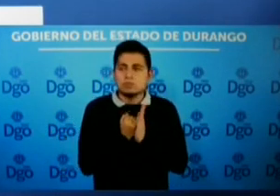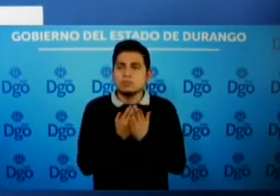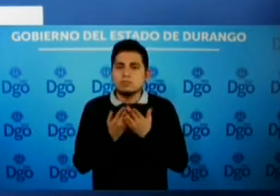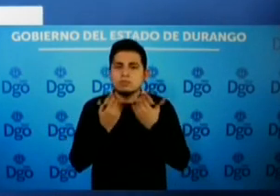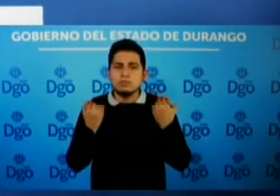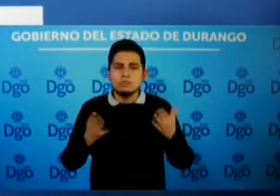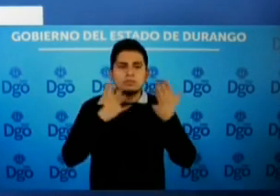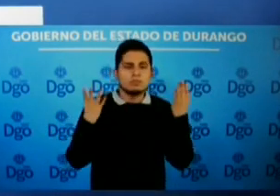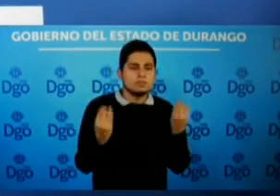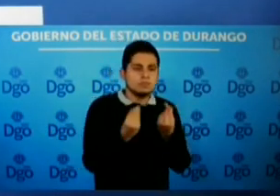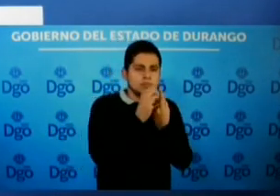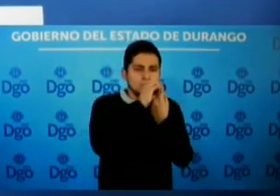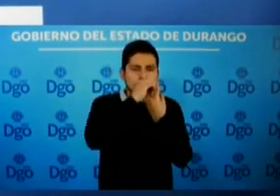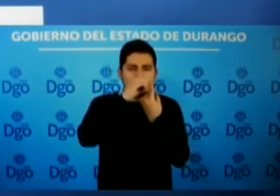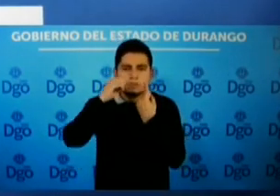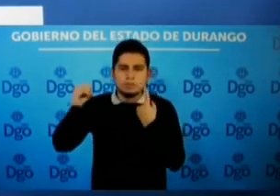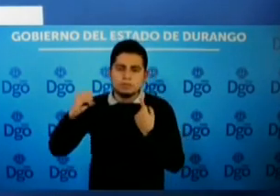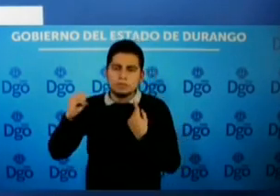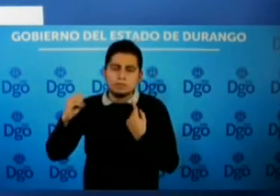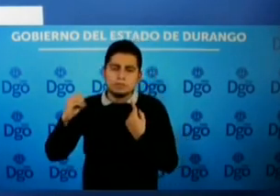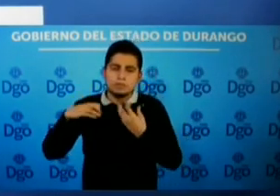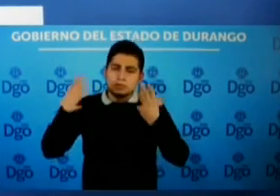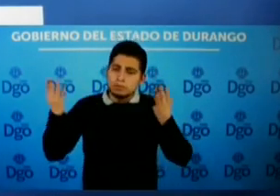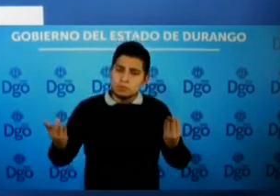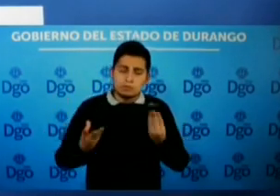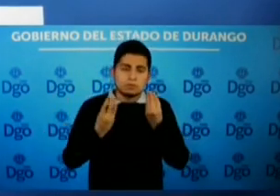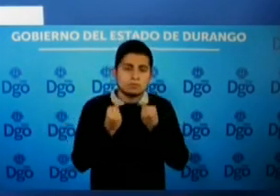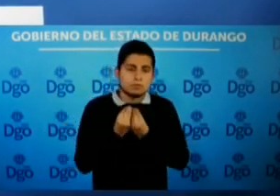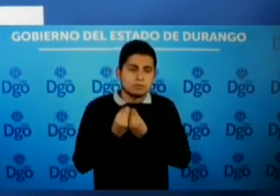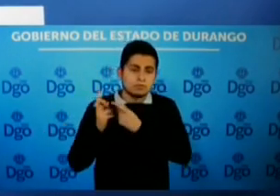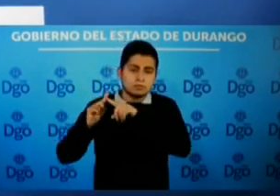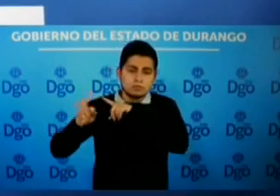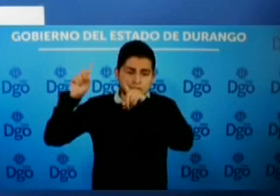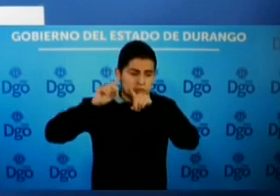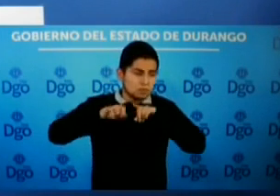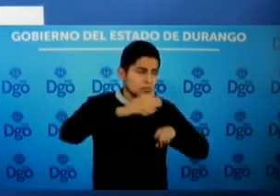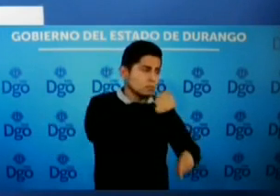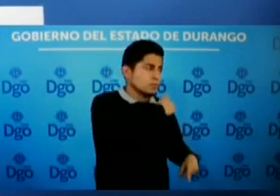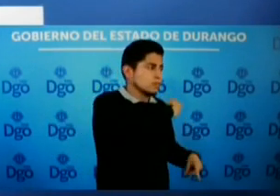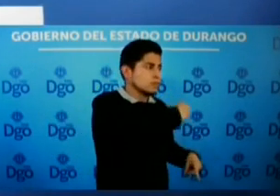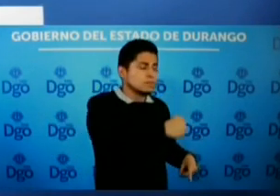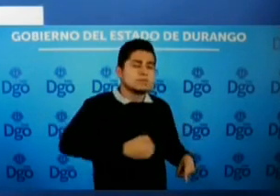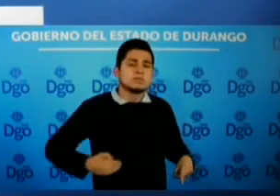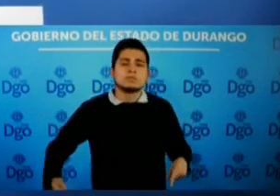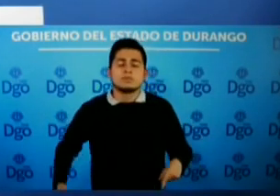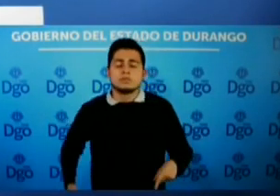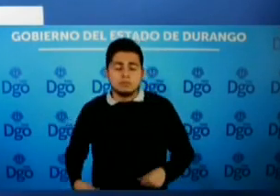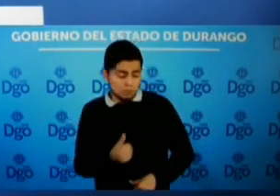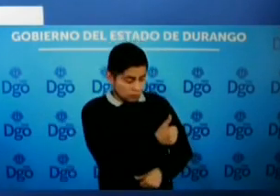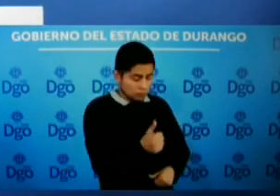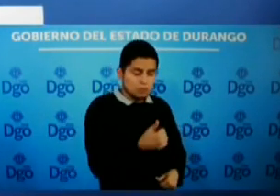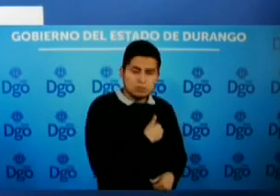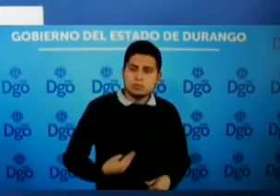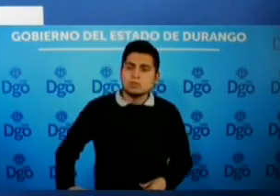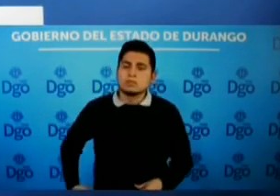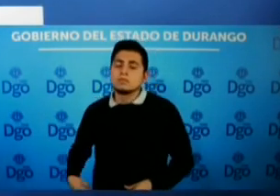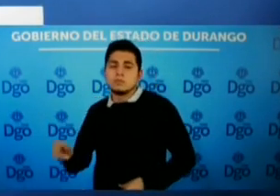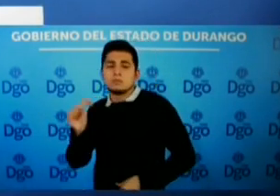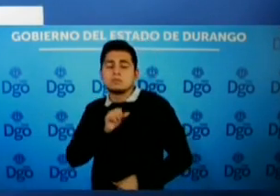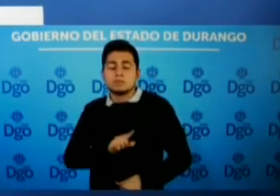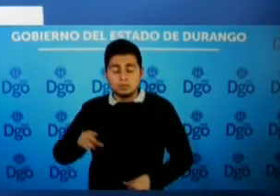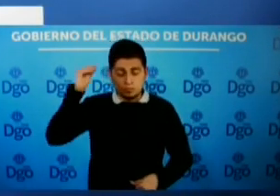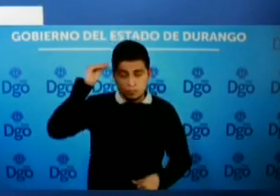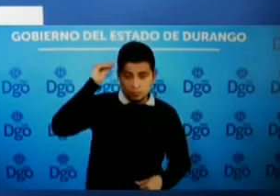coordinación con las y los presidentes municipales y la secretaria de